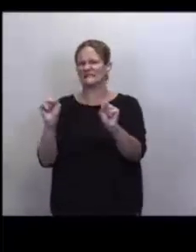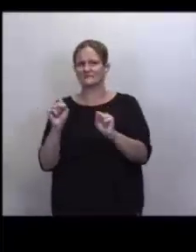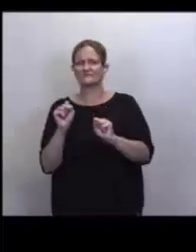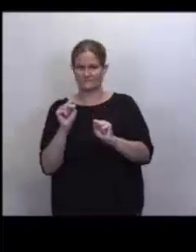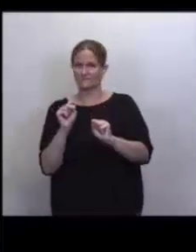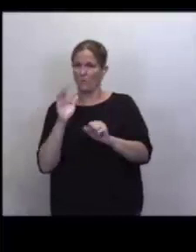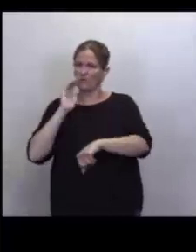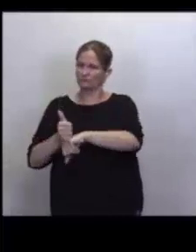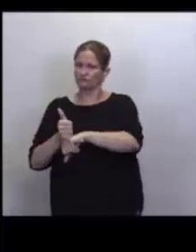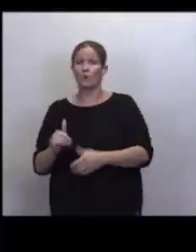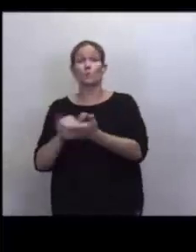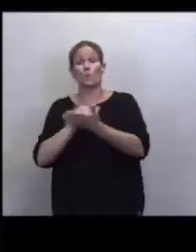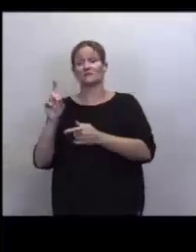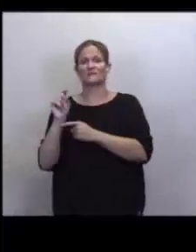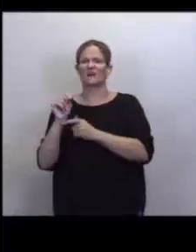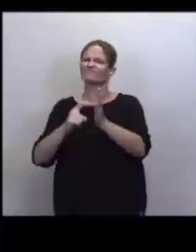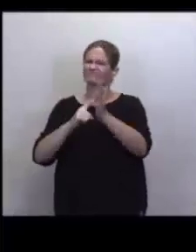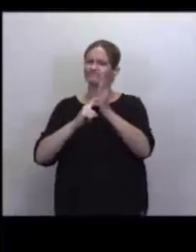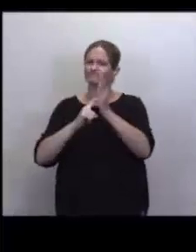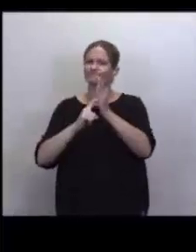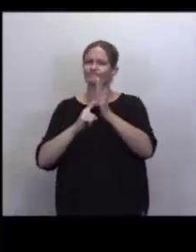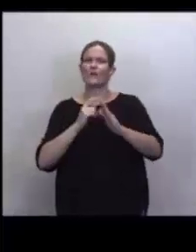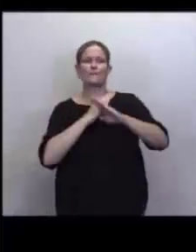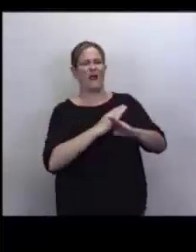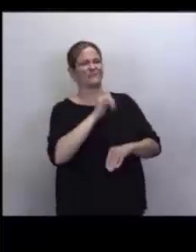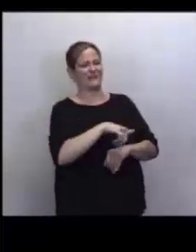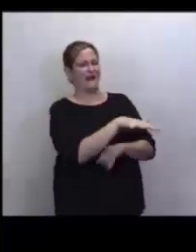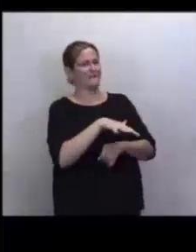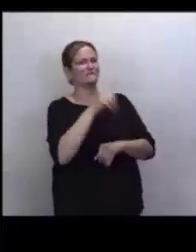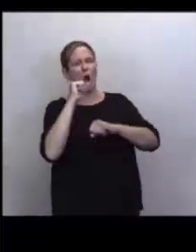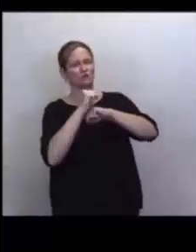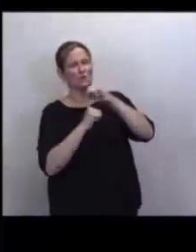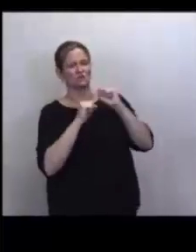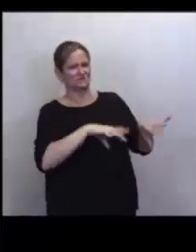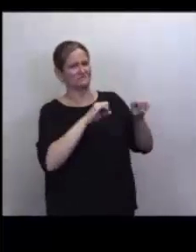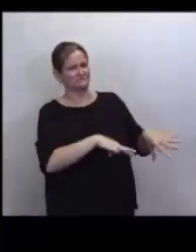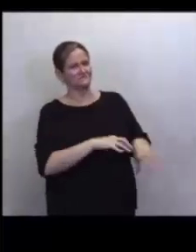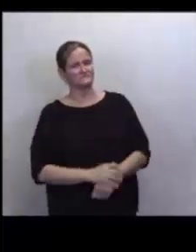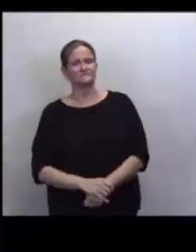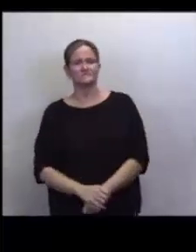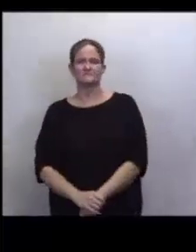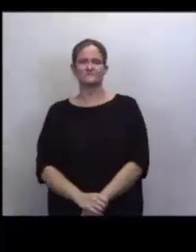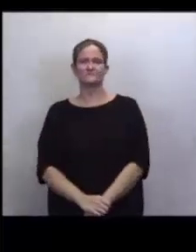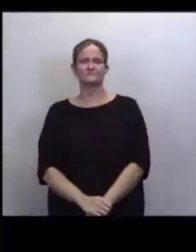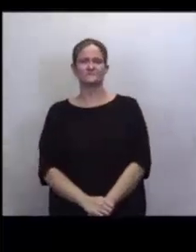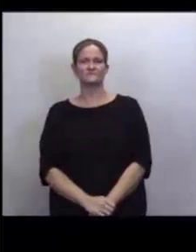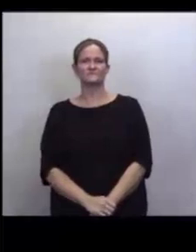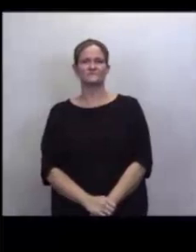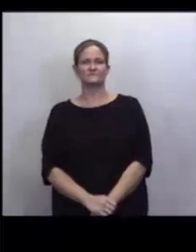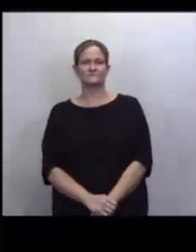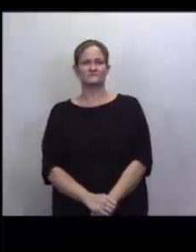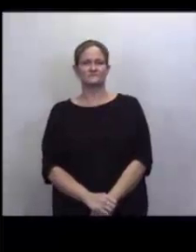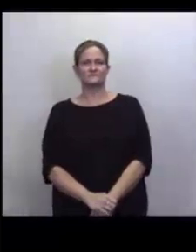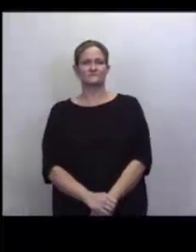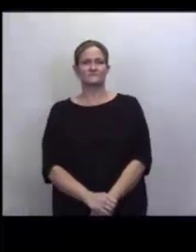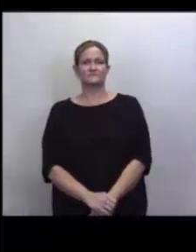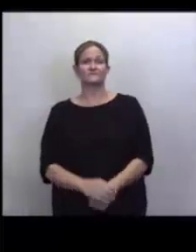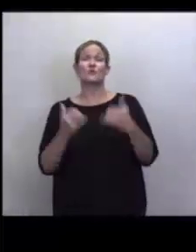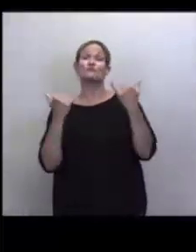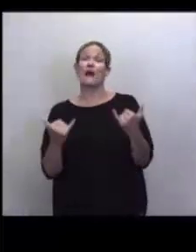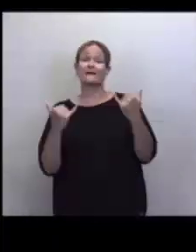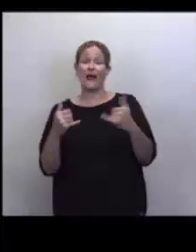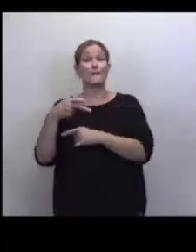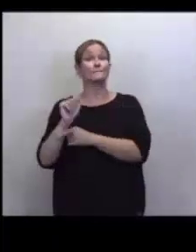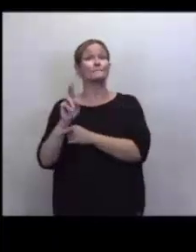y pondría una pasarela temporal con un espacio suficiente y protección contra obras de construcción. El acceso